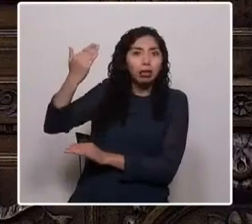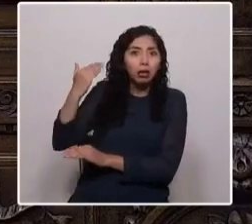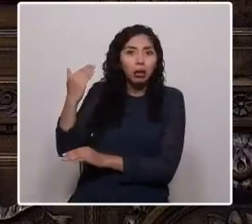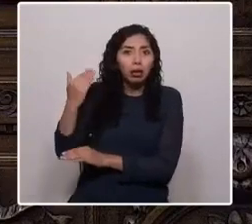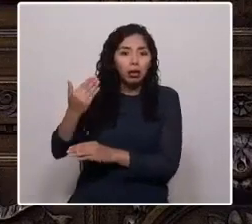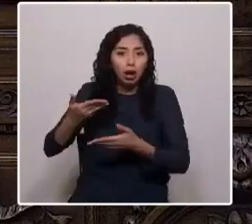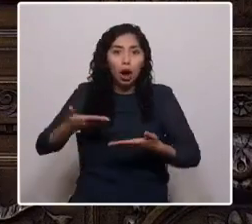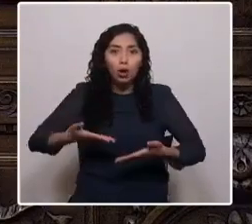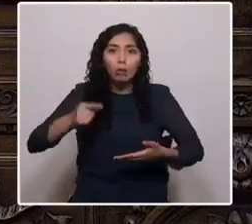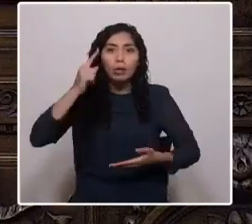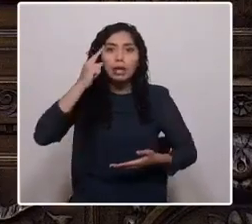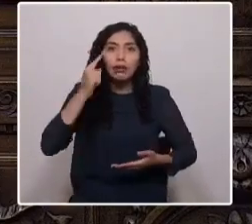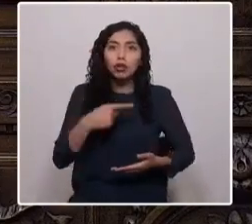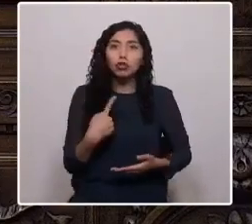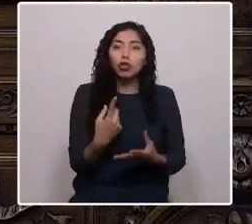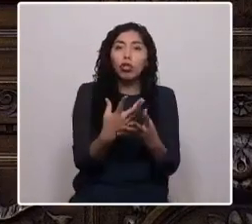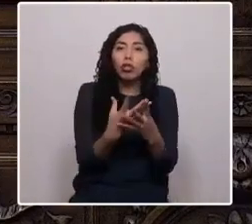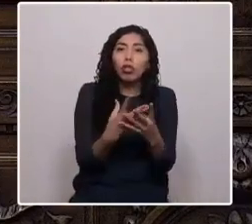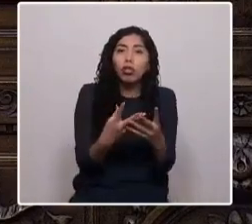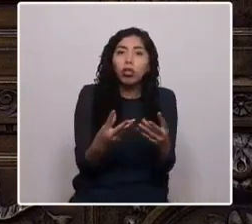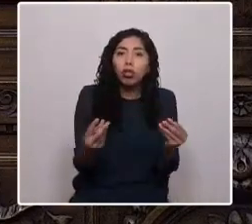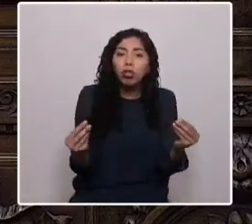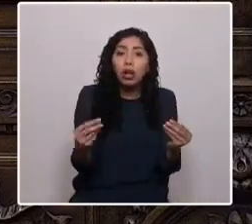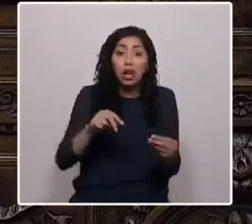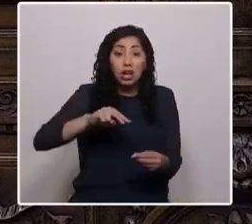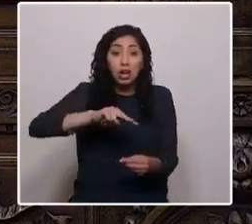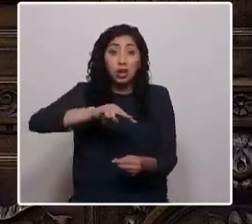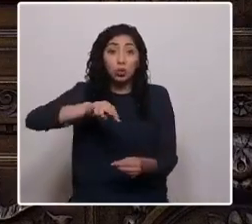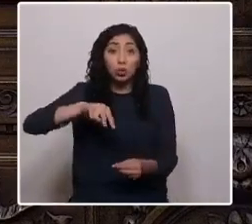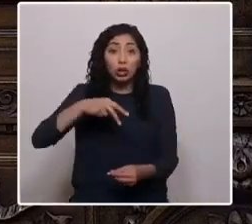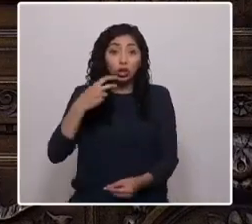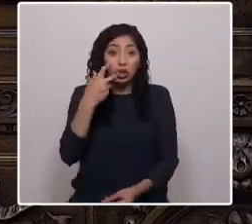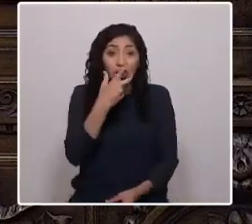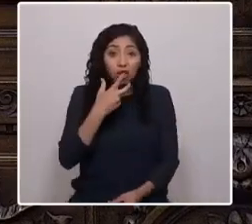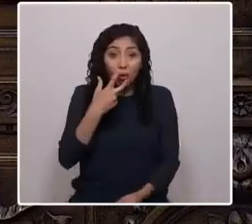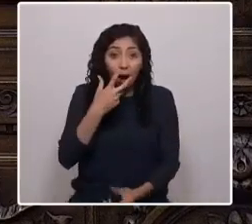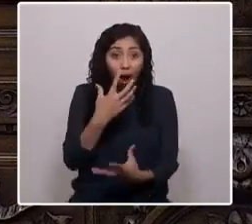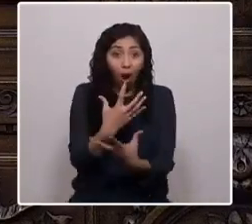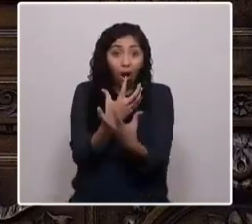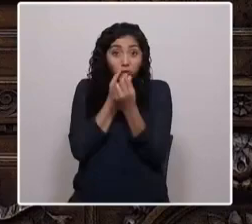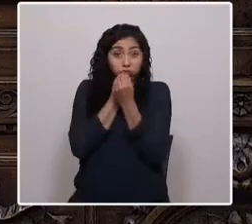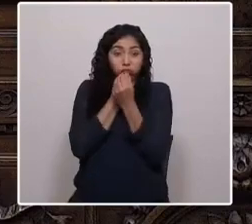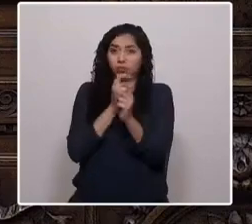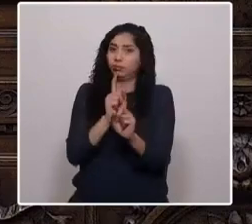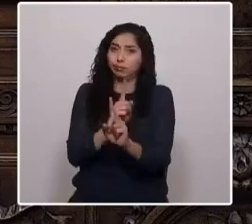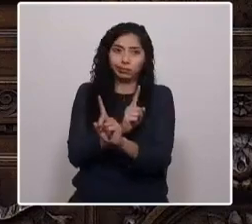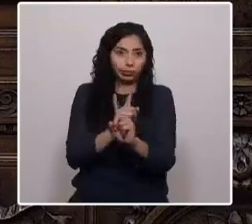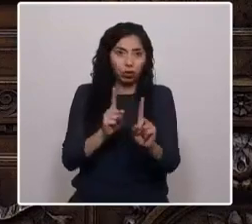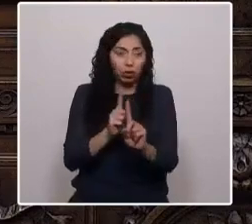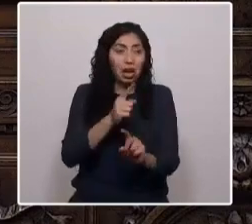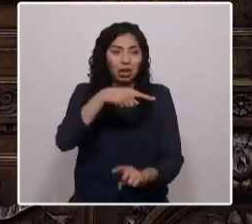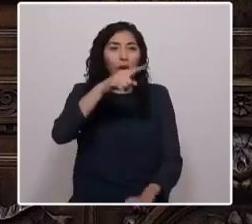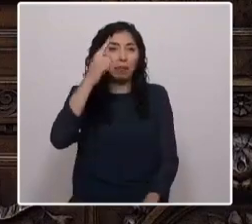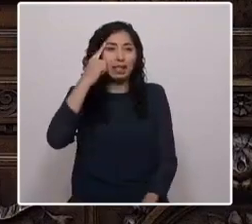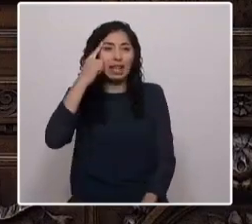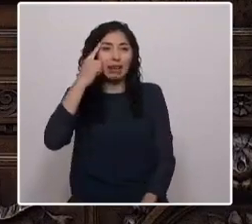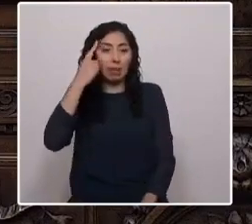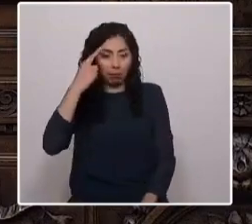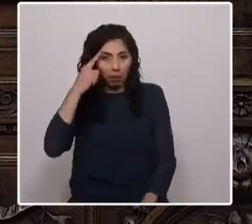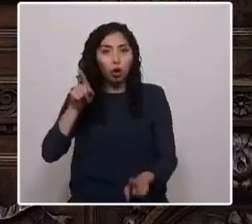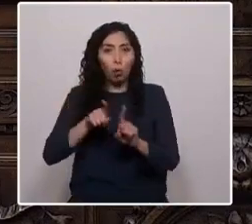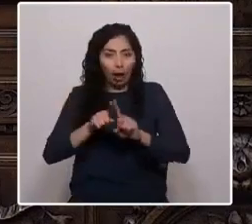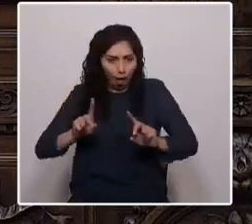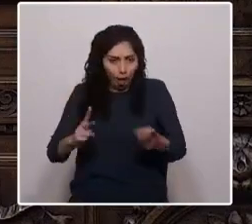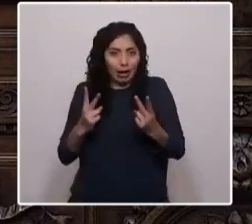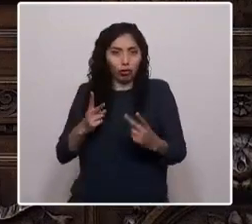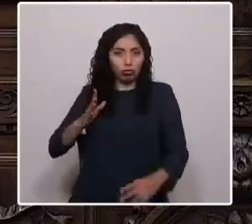a desaparecer que nuestro idioma se silenciaría pensaron sin embargo seguimos vivos despiertos